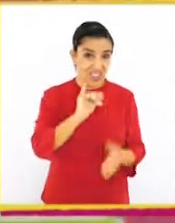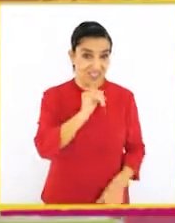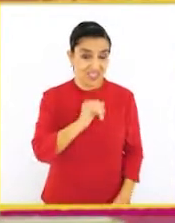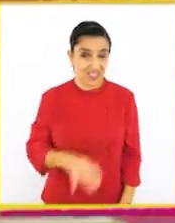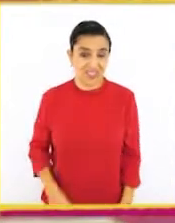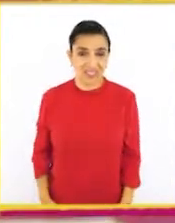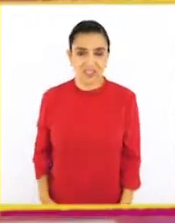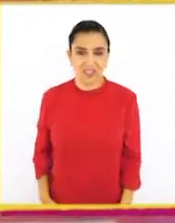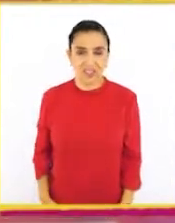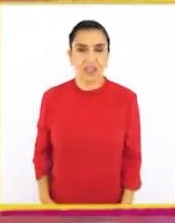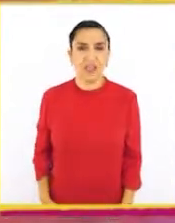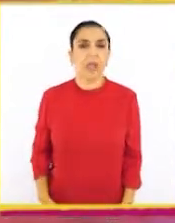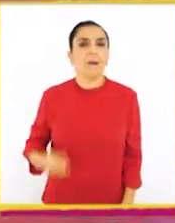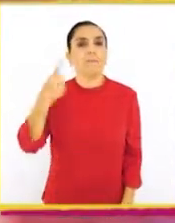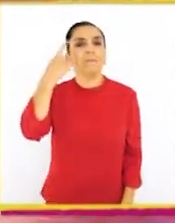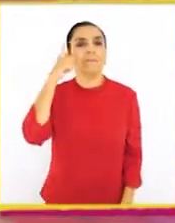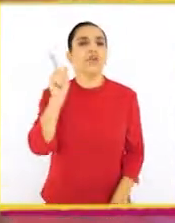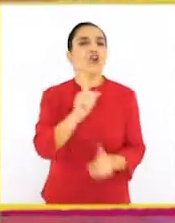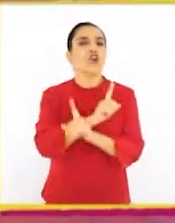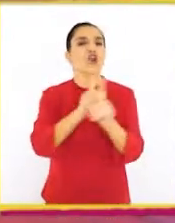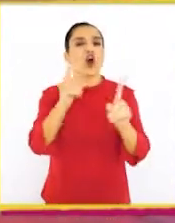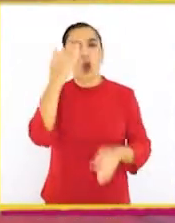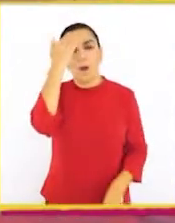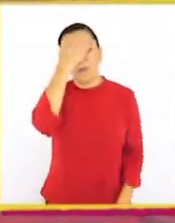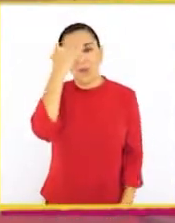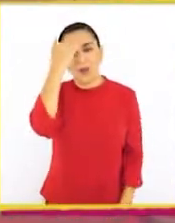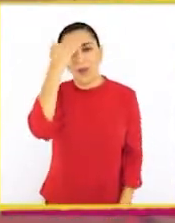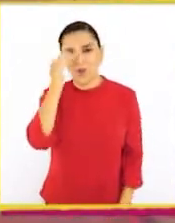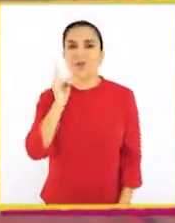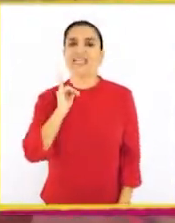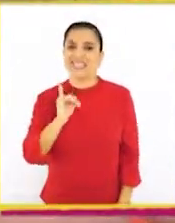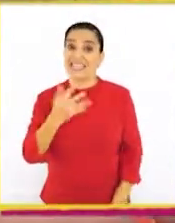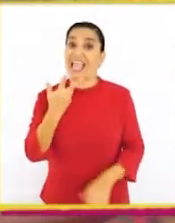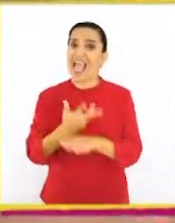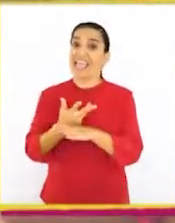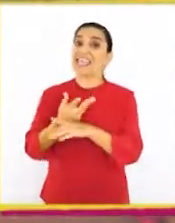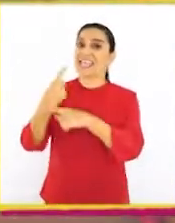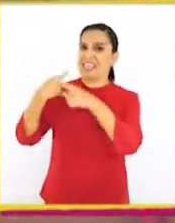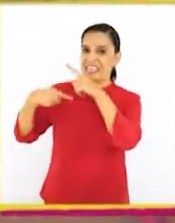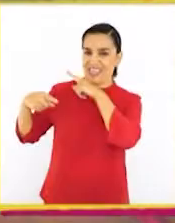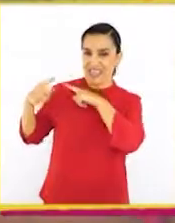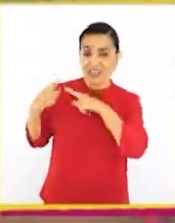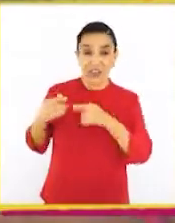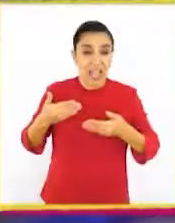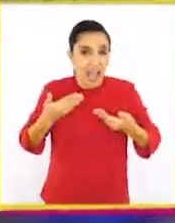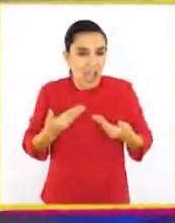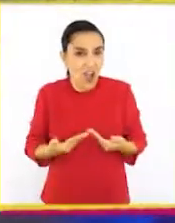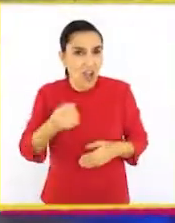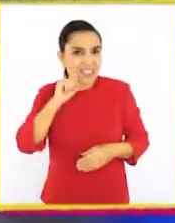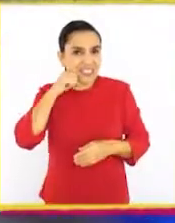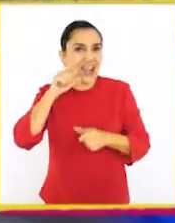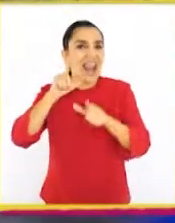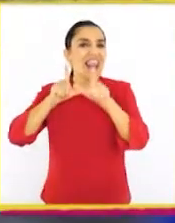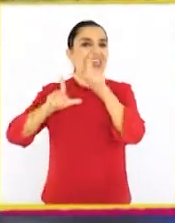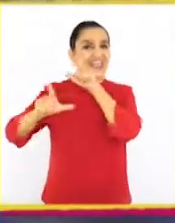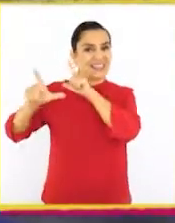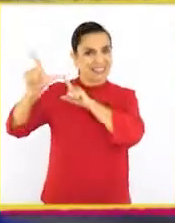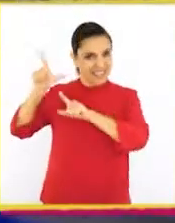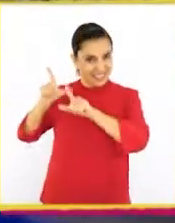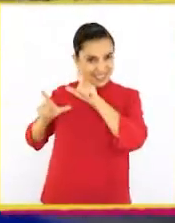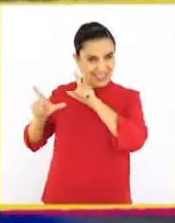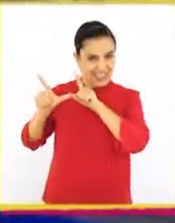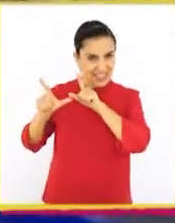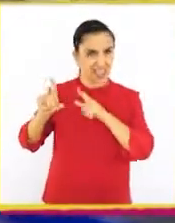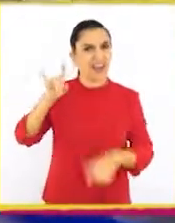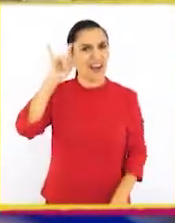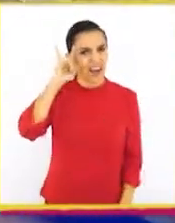¿Verdad que sí? Pero no te preocupes. Por supuesto que tengo una historia. Esta vez se trata de una